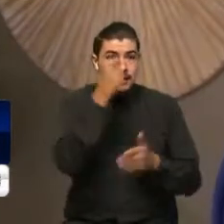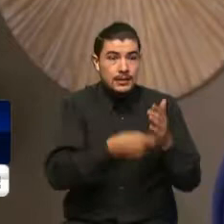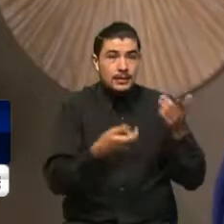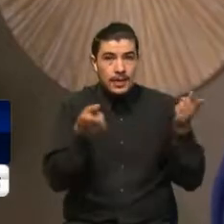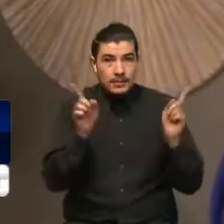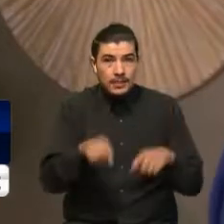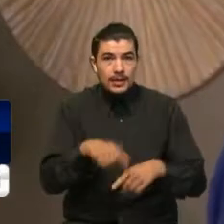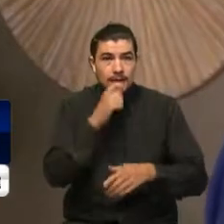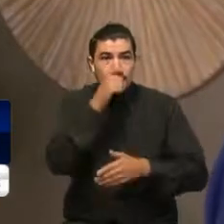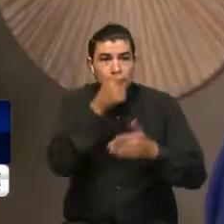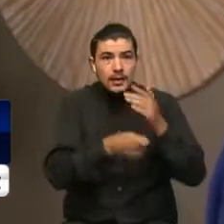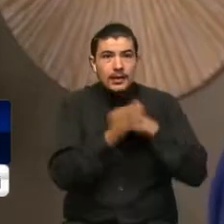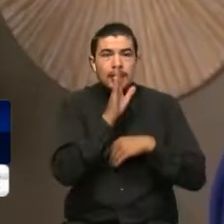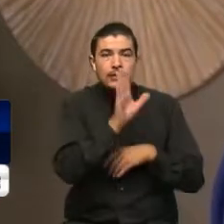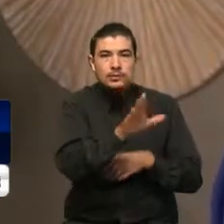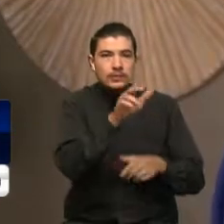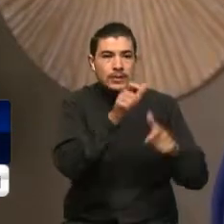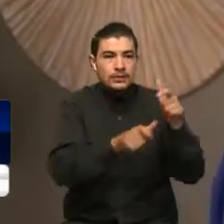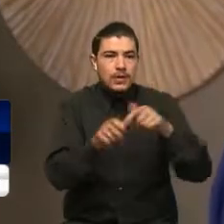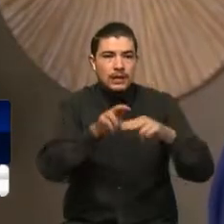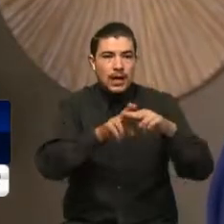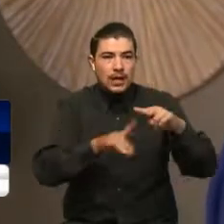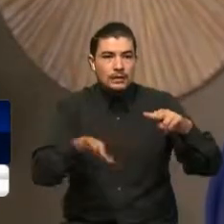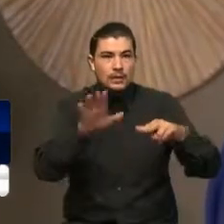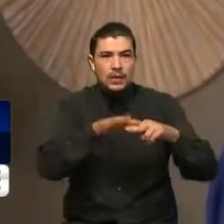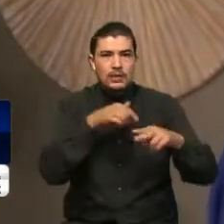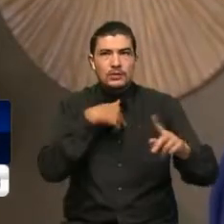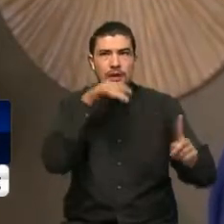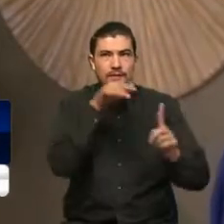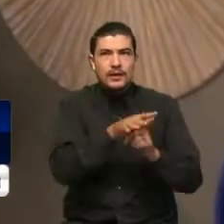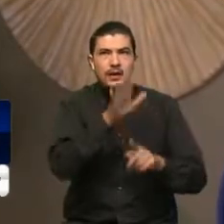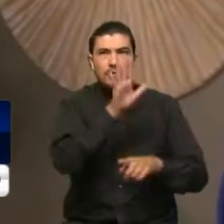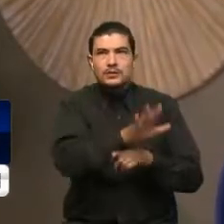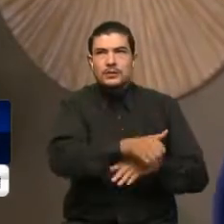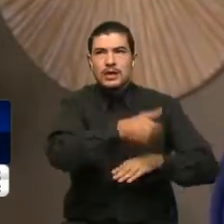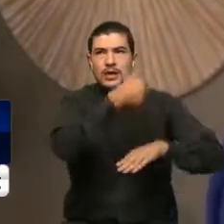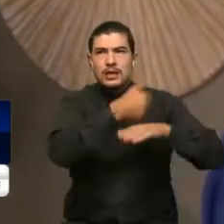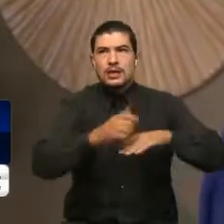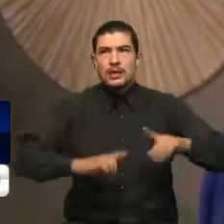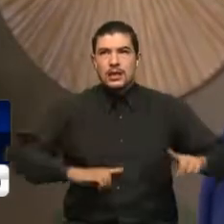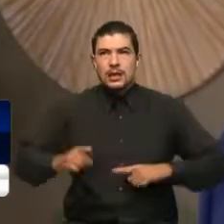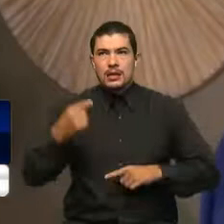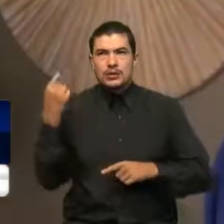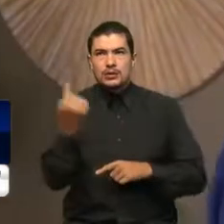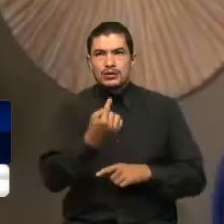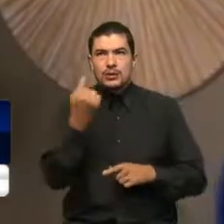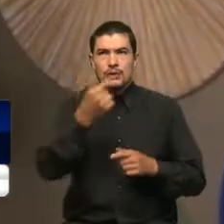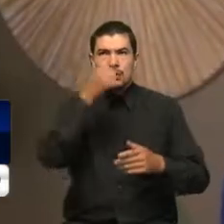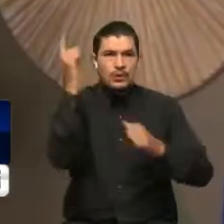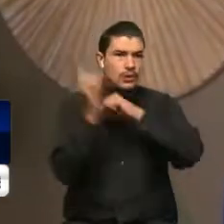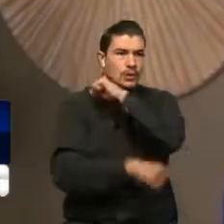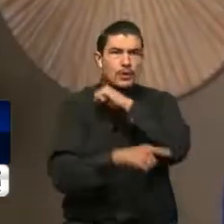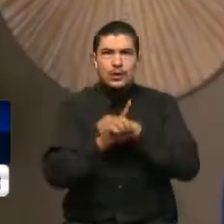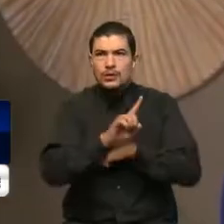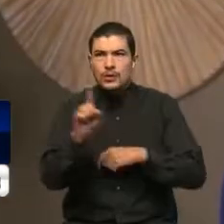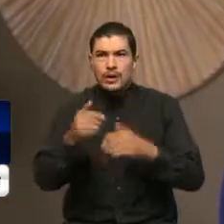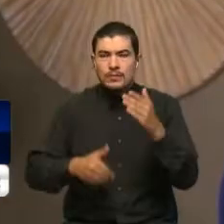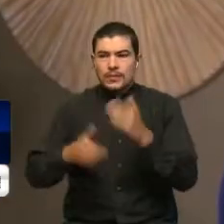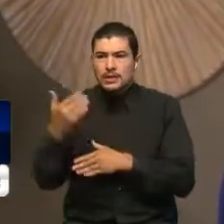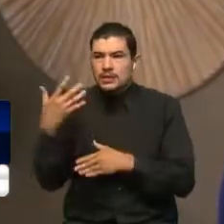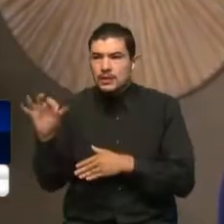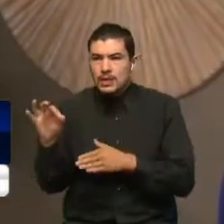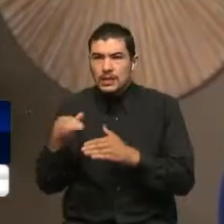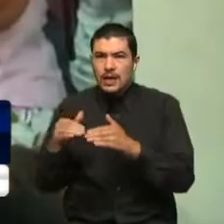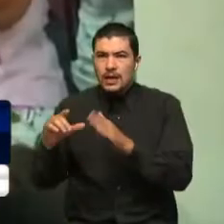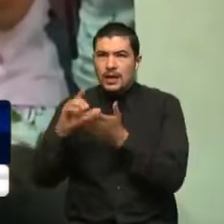multar a los a las personas naturales me voy contra los gerentes contra los administradores y no solamente multarlos las multas van a arrancar en 50 salarios